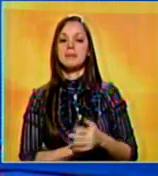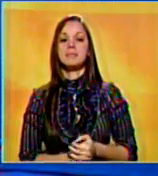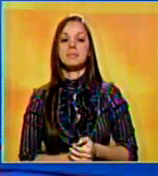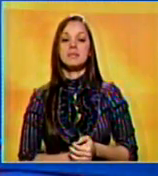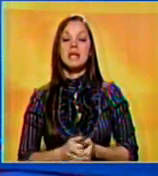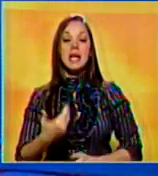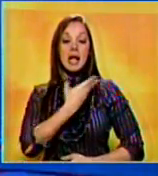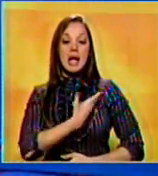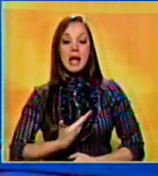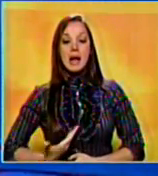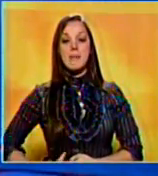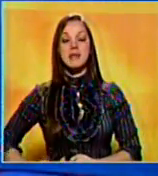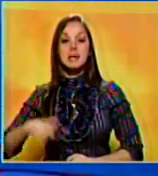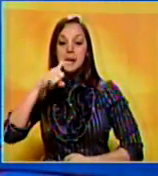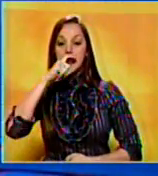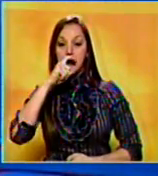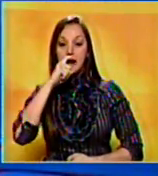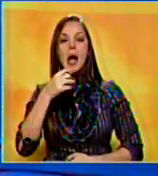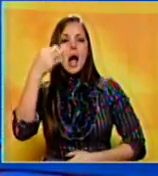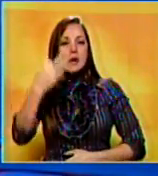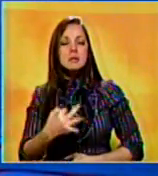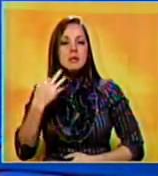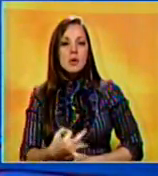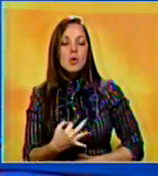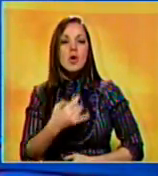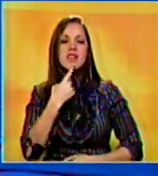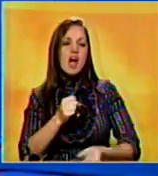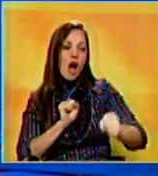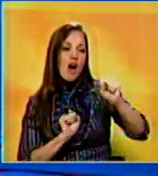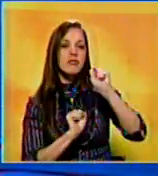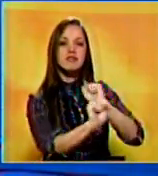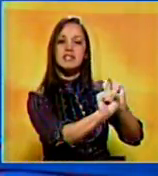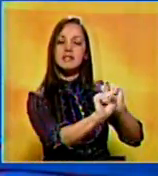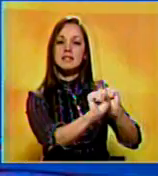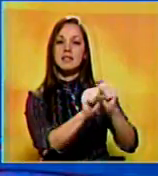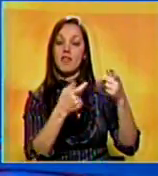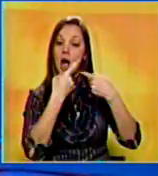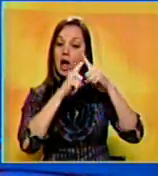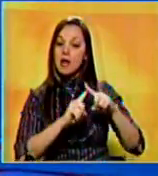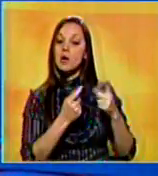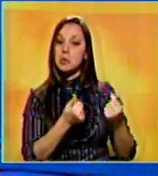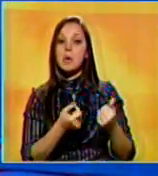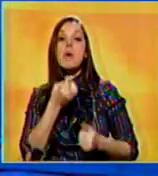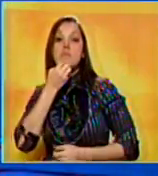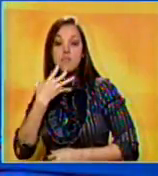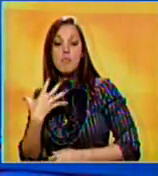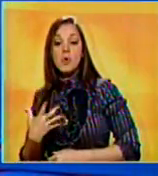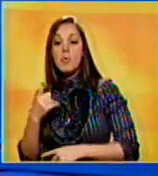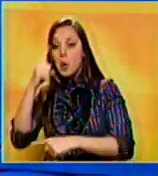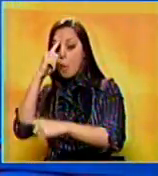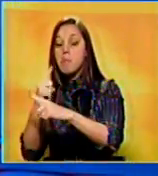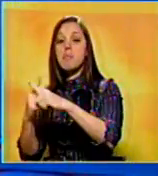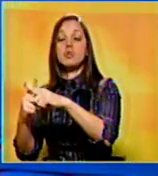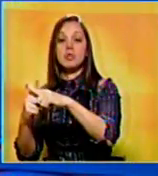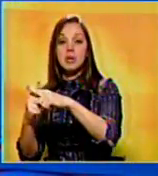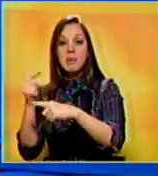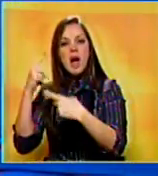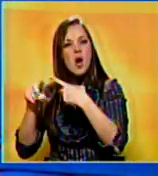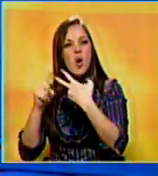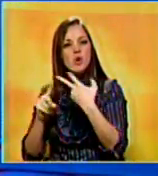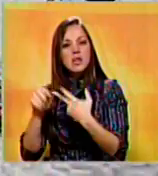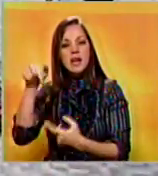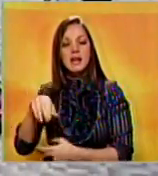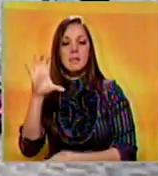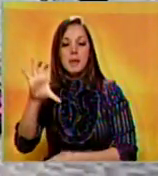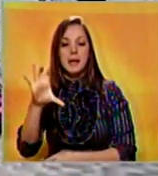Tenemos que el presidente de la República, Nicolás Maduro, aseguró que la ofensiva económica ha traído resultados positivos en el país. Glenda Hernández nos amplía la